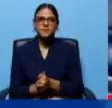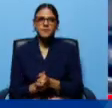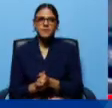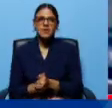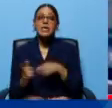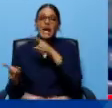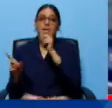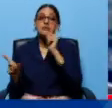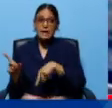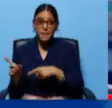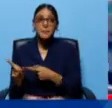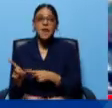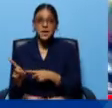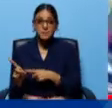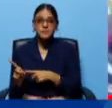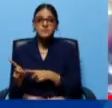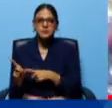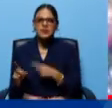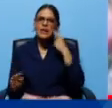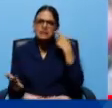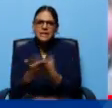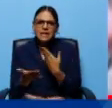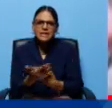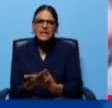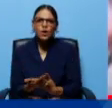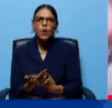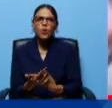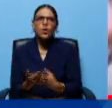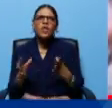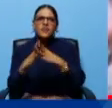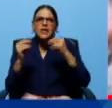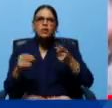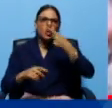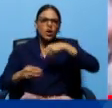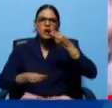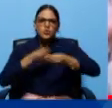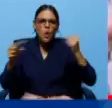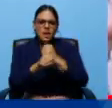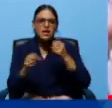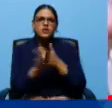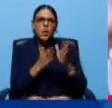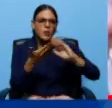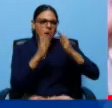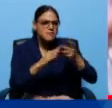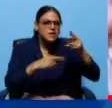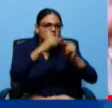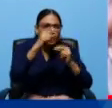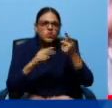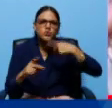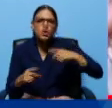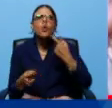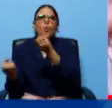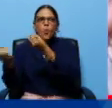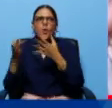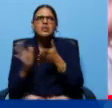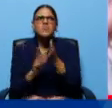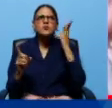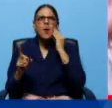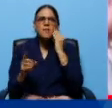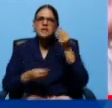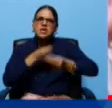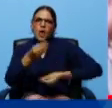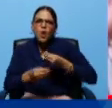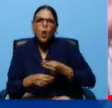que ha sido testigo, pues, de todo lo que se ha hecho en materia de BRICOMILES, nos diga también su experiencia, cómo